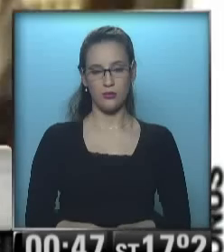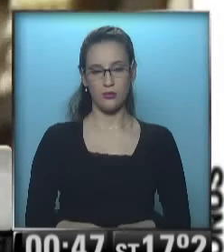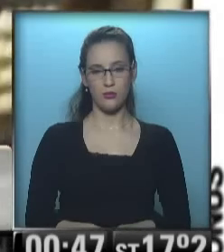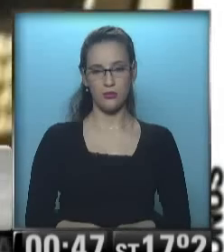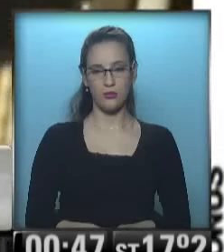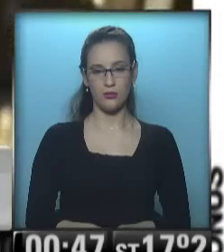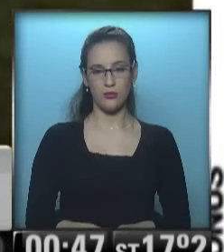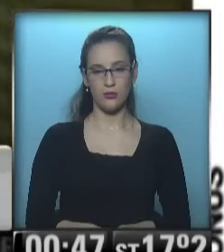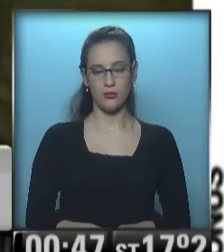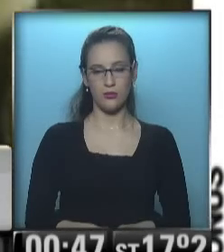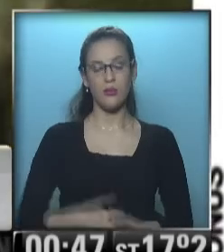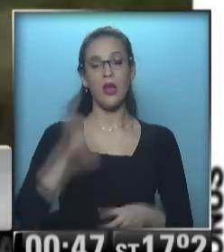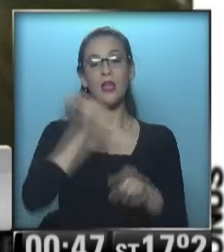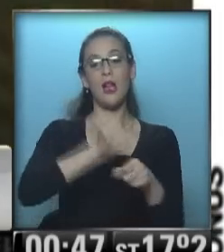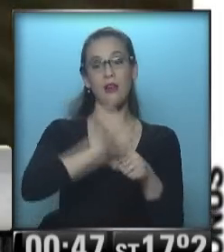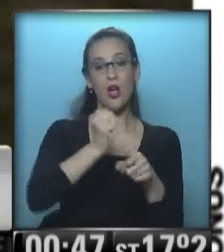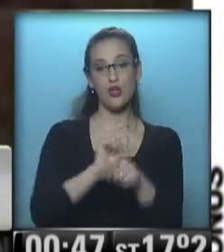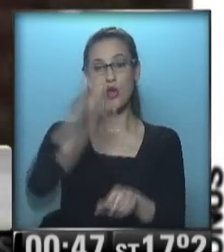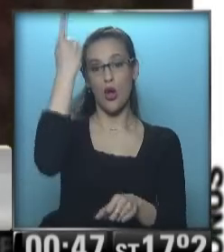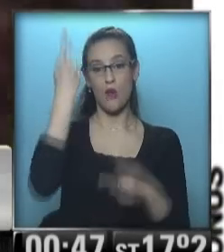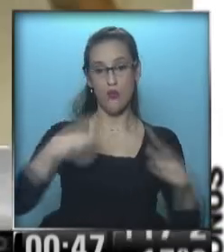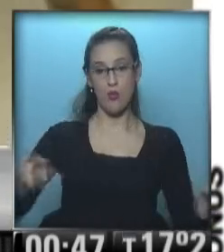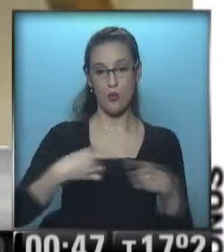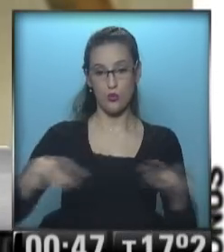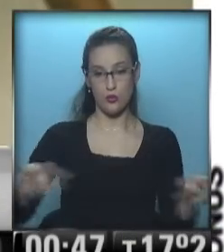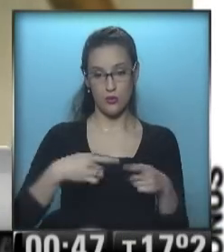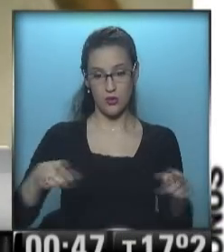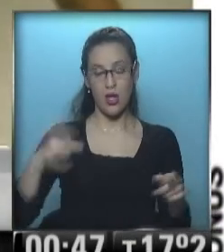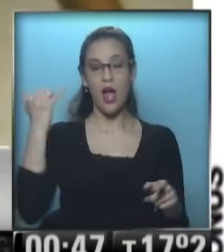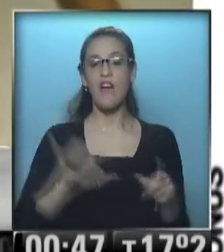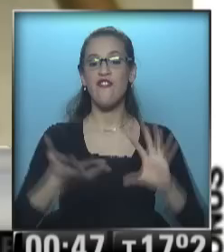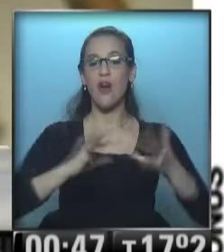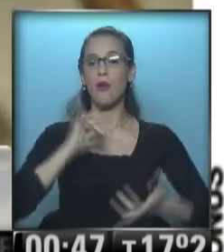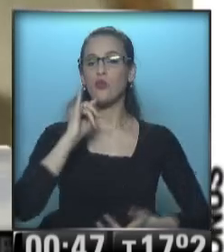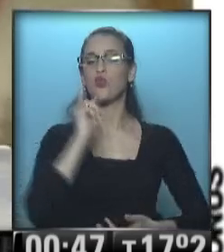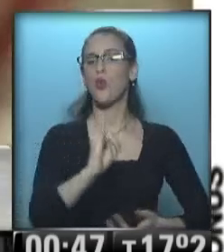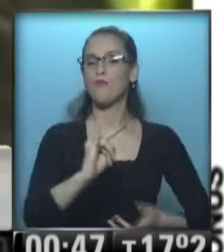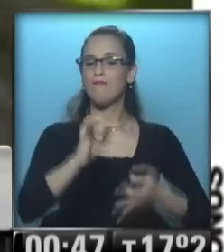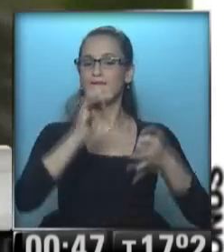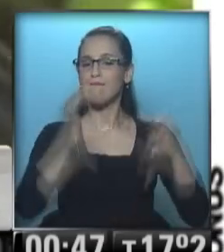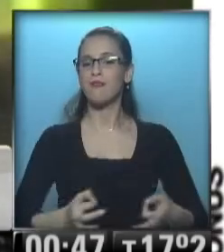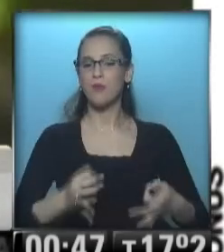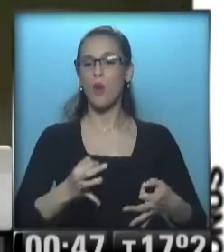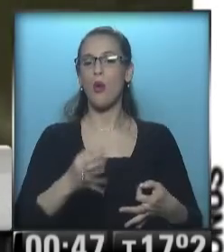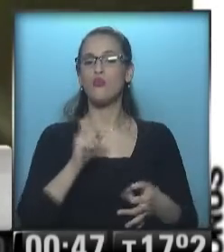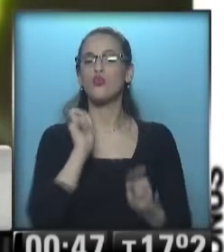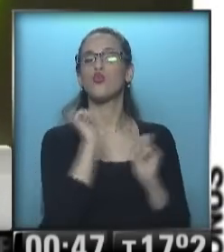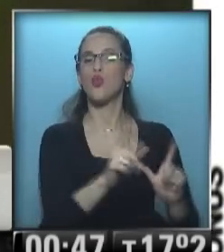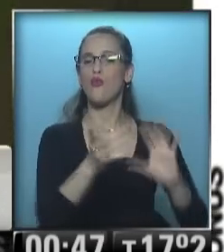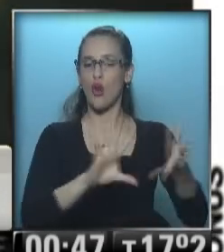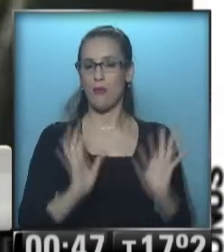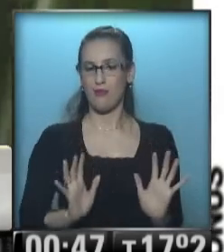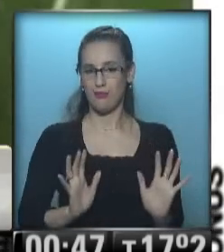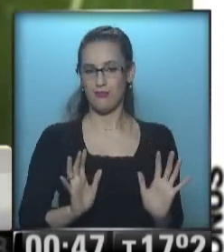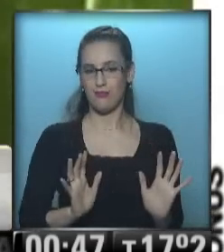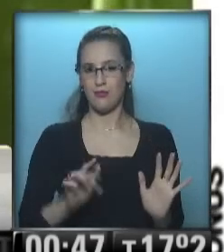Su camino como solista se fue afianzando con una propuesta estética propia y también una búsqueda. Cerati